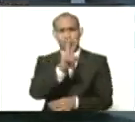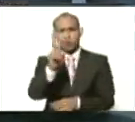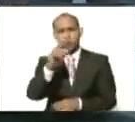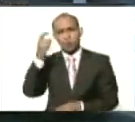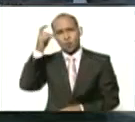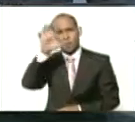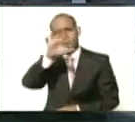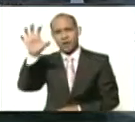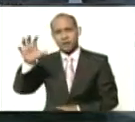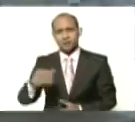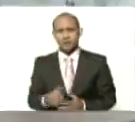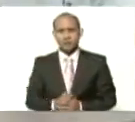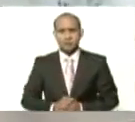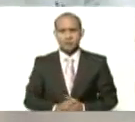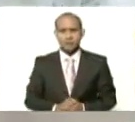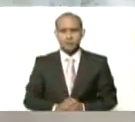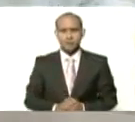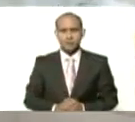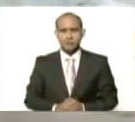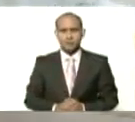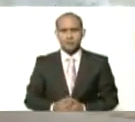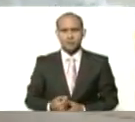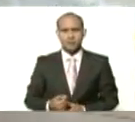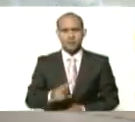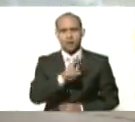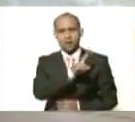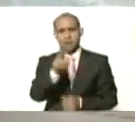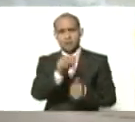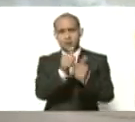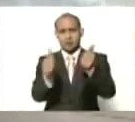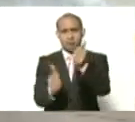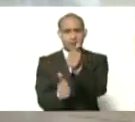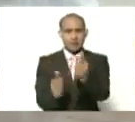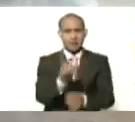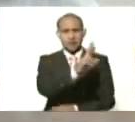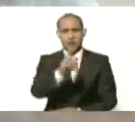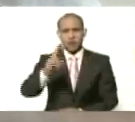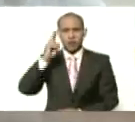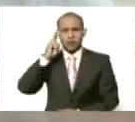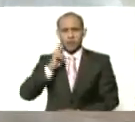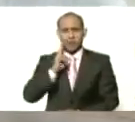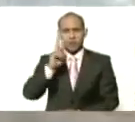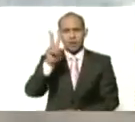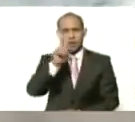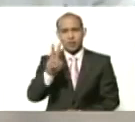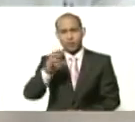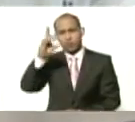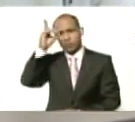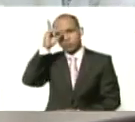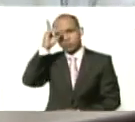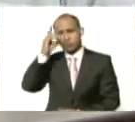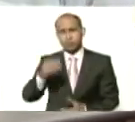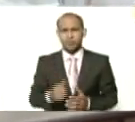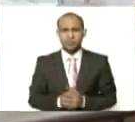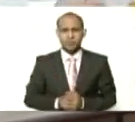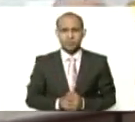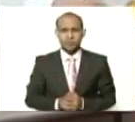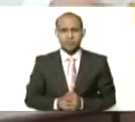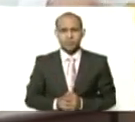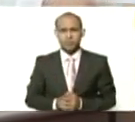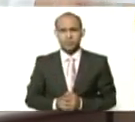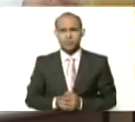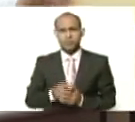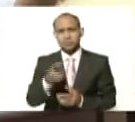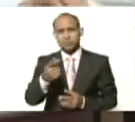Nivel. Vicepresidenta ejecutiva de la República Bolivariana de Venezuela y copresidenta de la Comisión